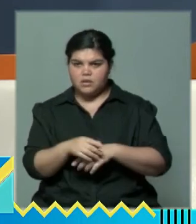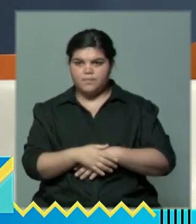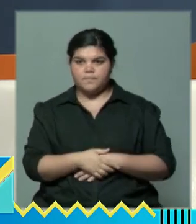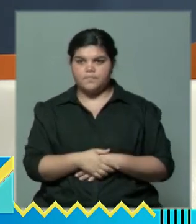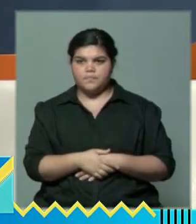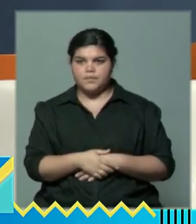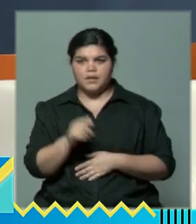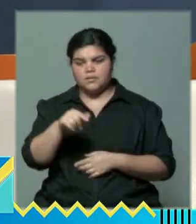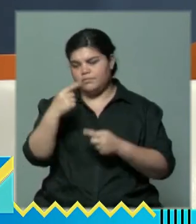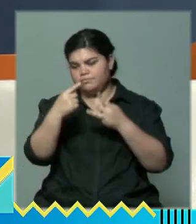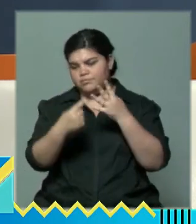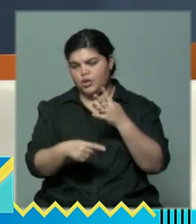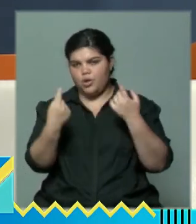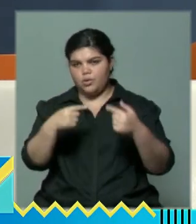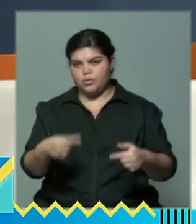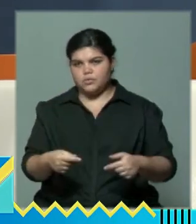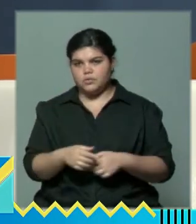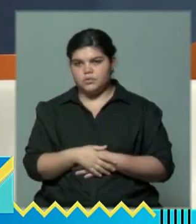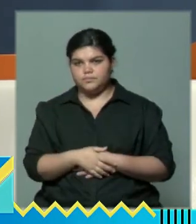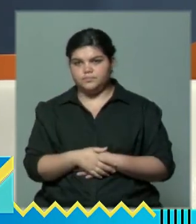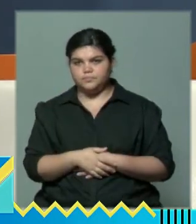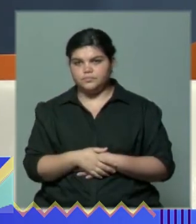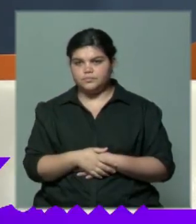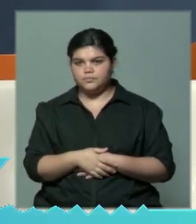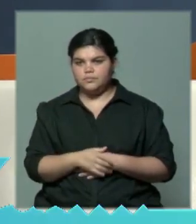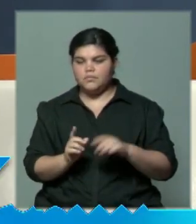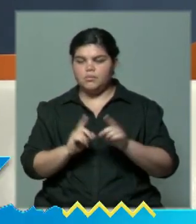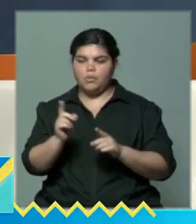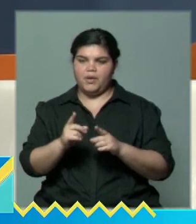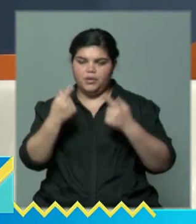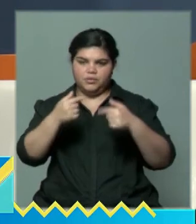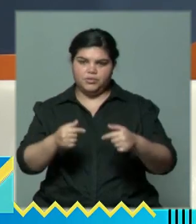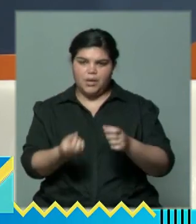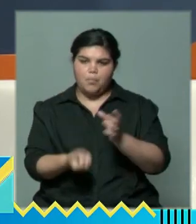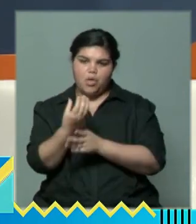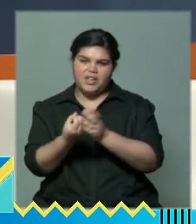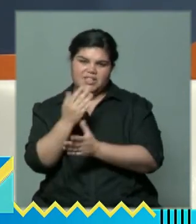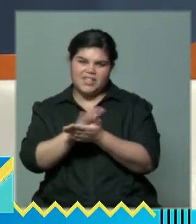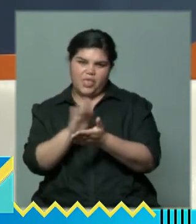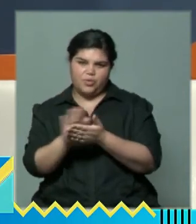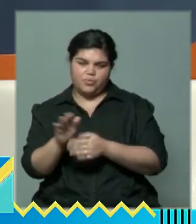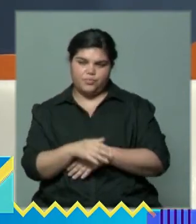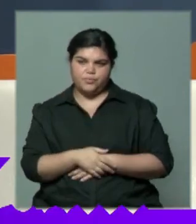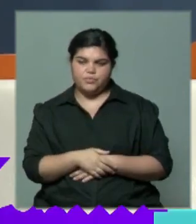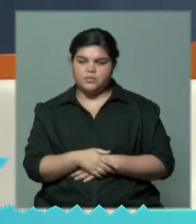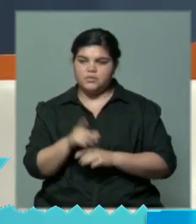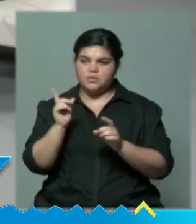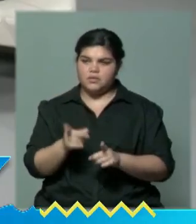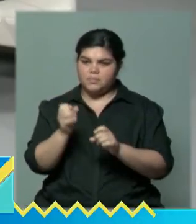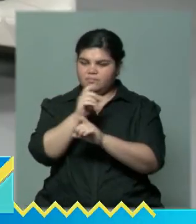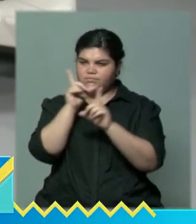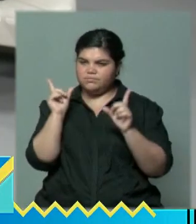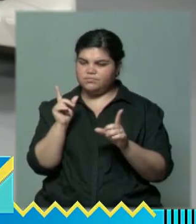esos son los grandes rasgos, digamos. La tipificación de los hechos son muy parecidos, nada más que más modernizados. Bien. Sí, llama la atención por ahí